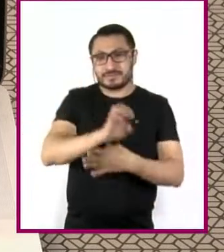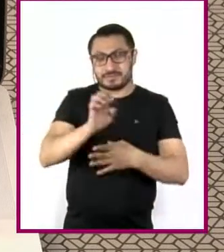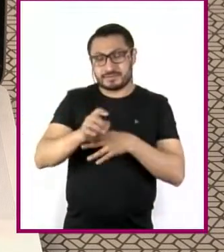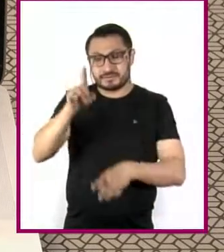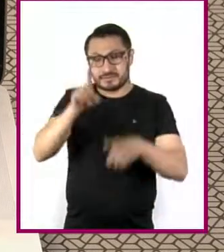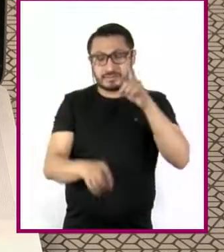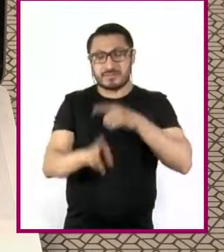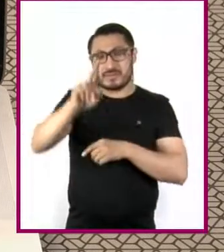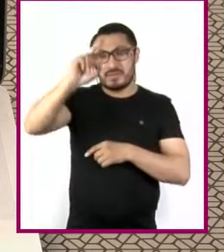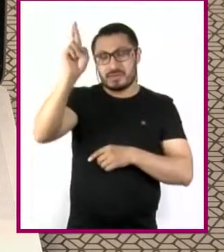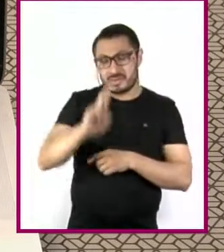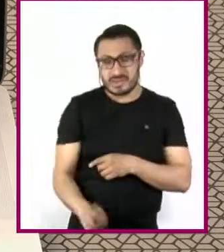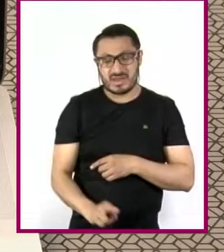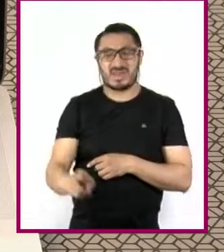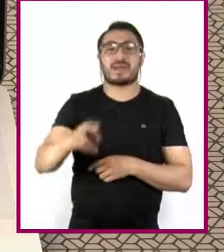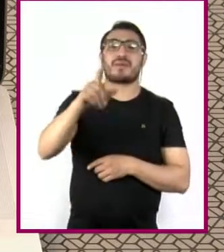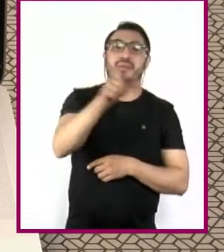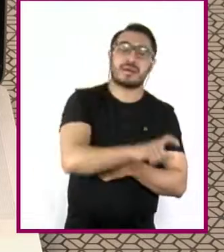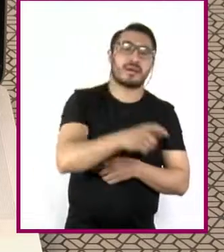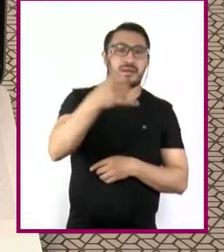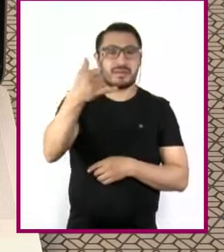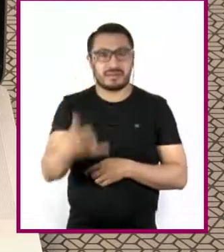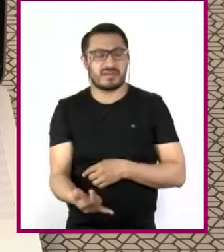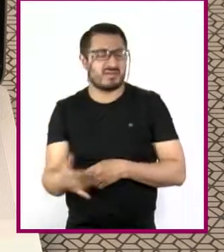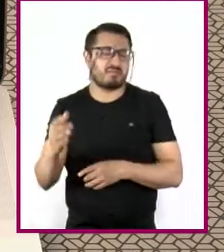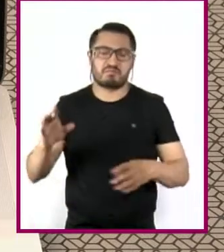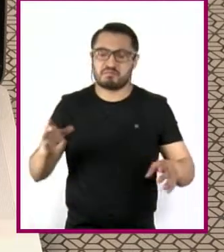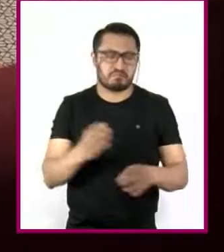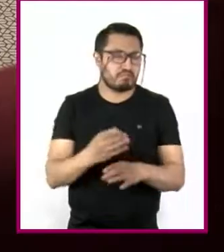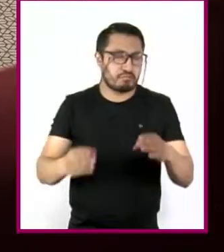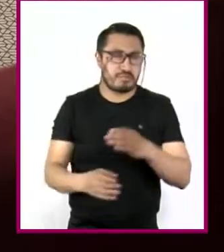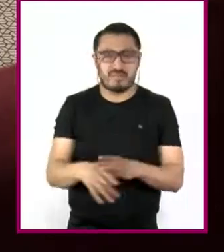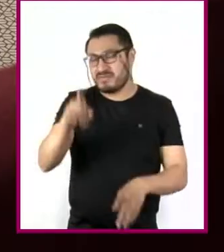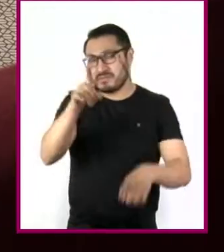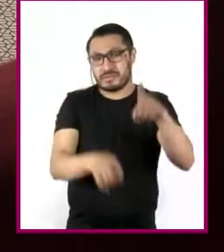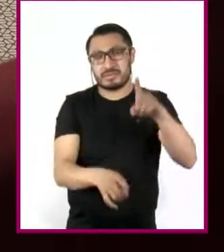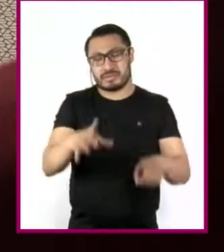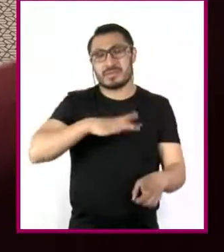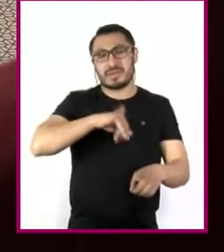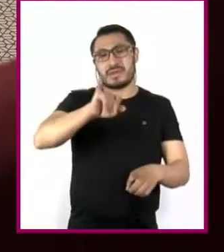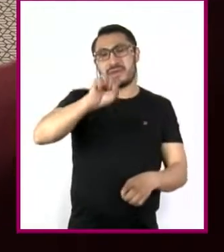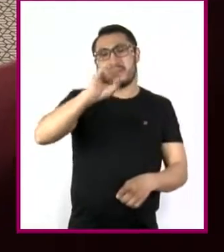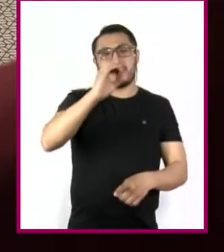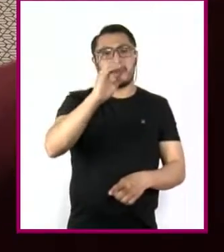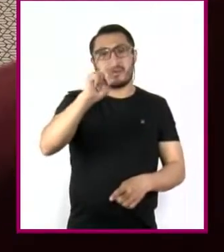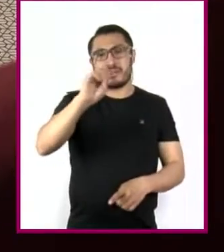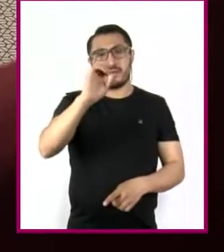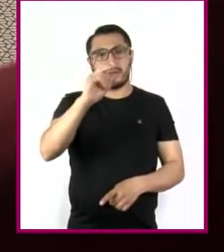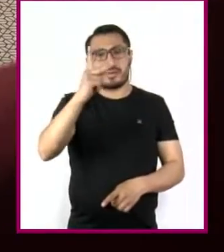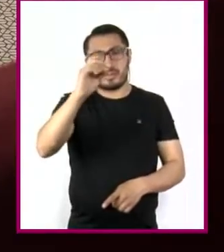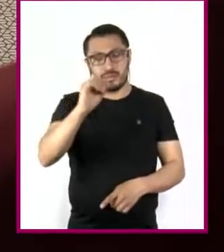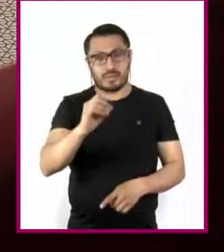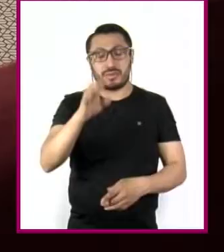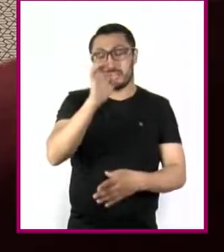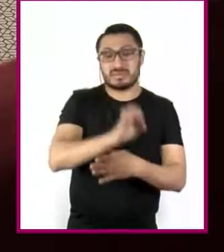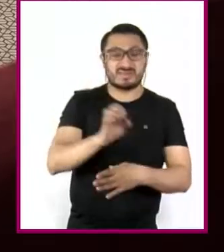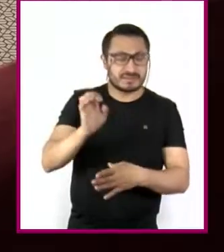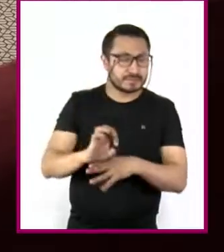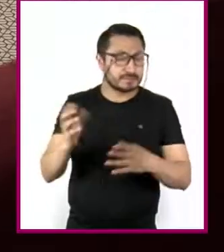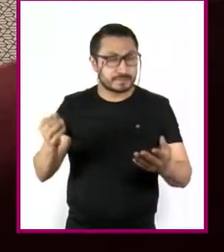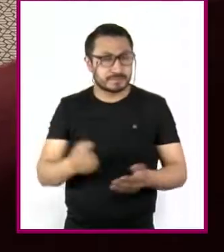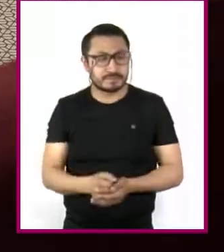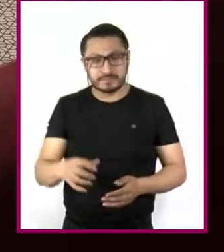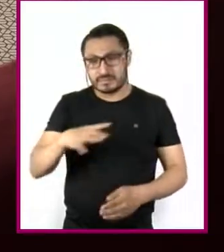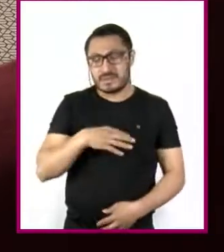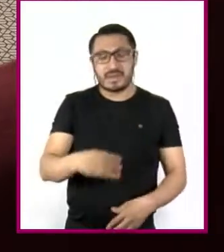cósmico que interactúe con X o Y elemento, pues se va a formar un isótopo cosmogénico. Entonces hay